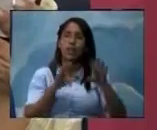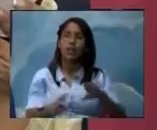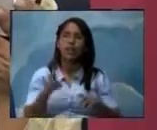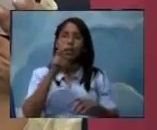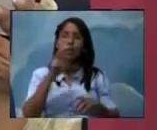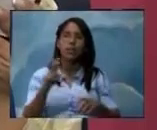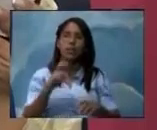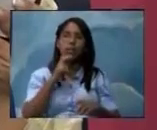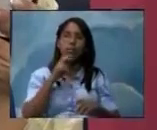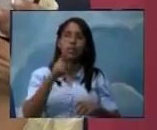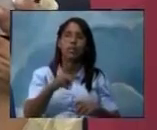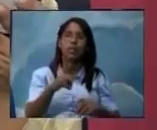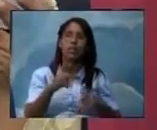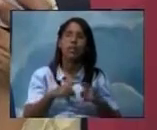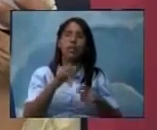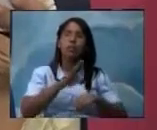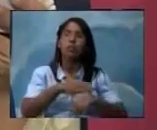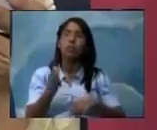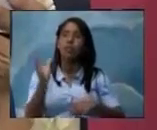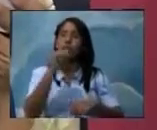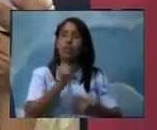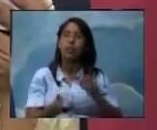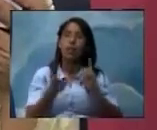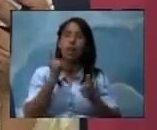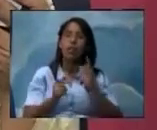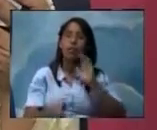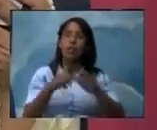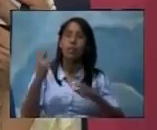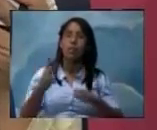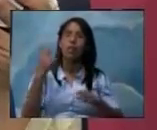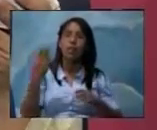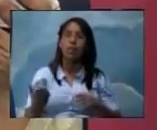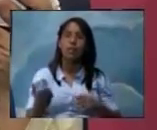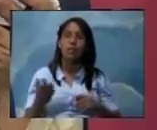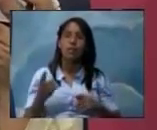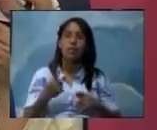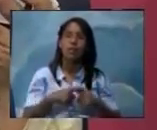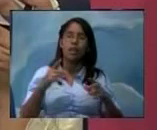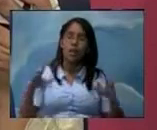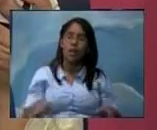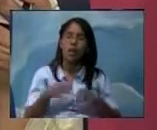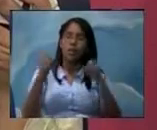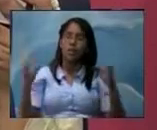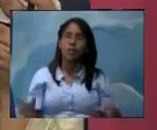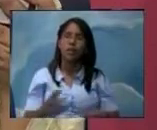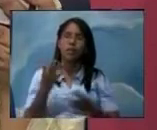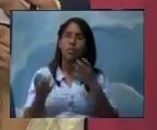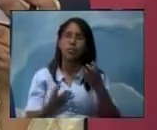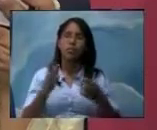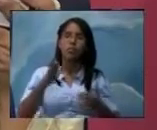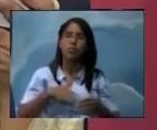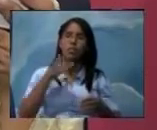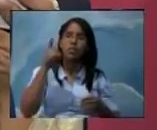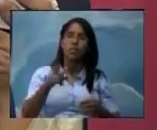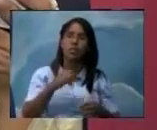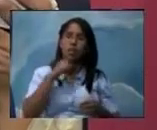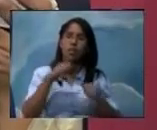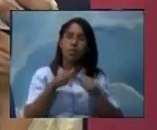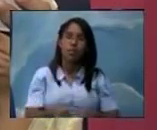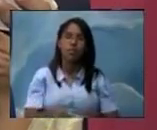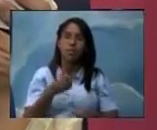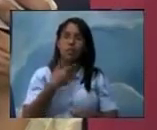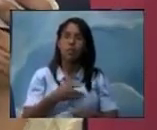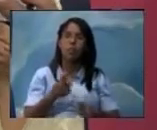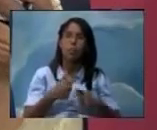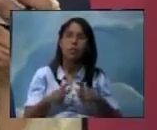son el oro, ¿sabían ustedes eso? Porque no hay algo de más valor que el oro. El barro cocido puede ser un poquito firme como